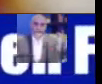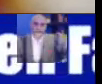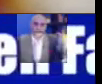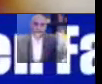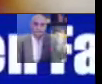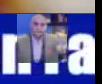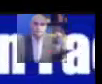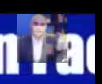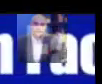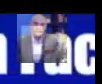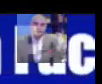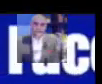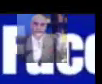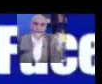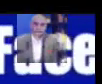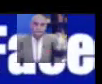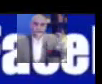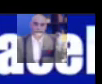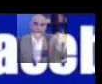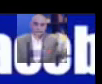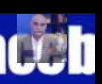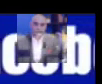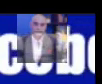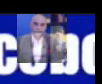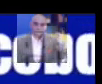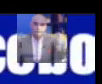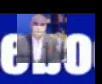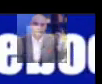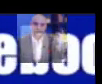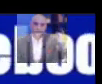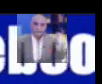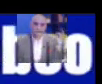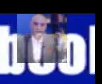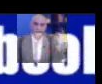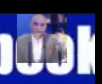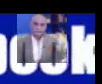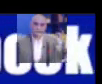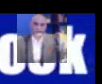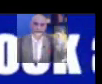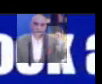atención. Creo que hoy lo urgente son estos temas.